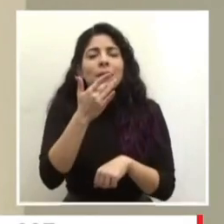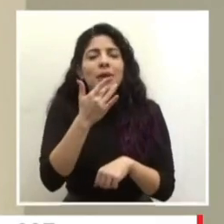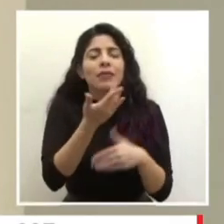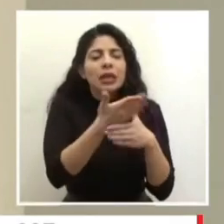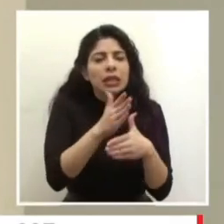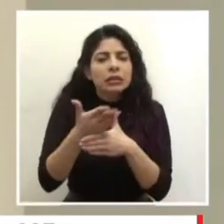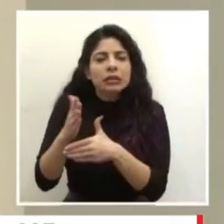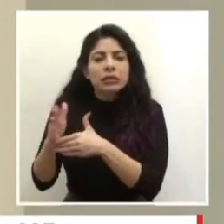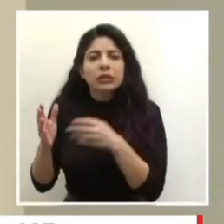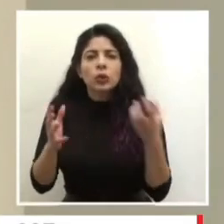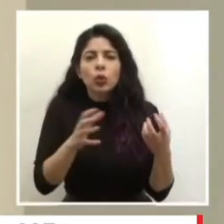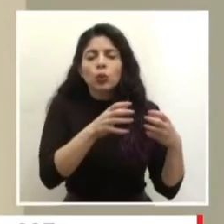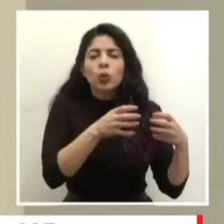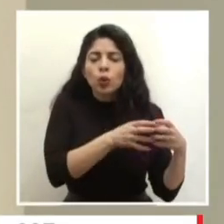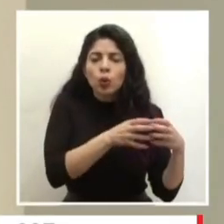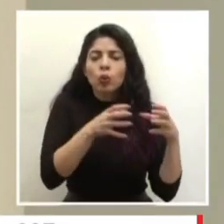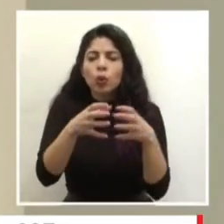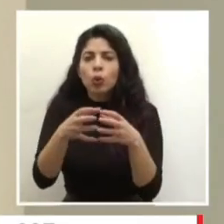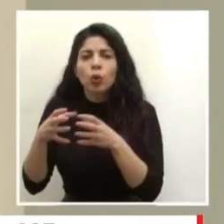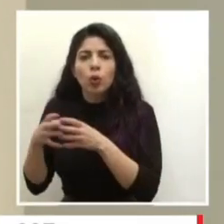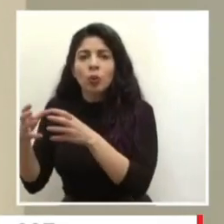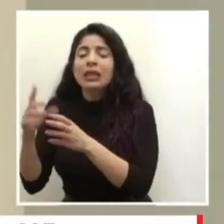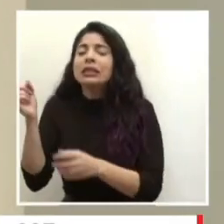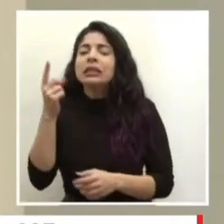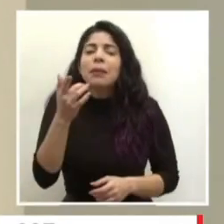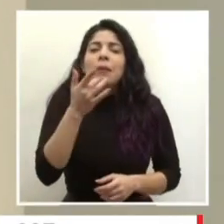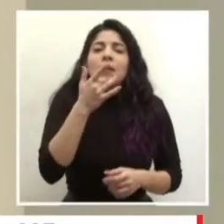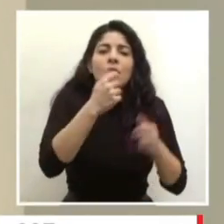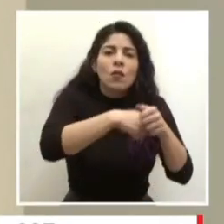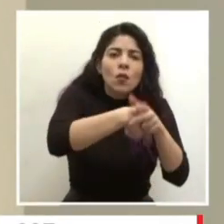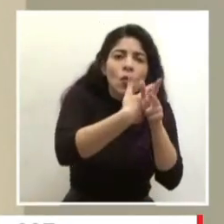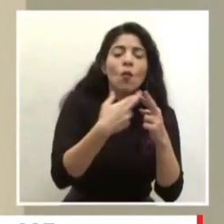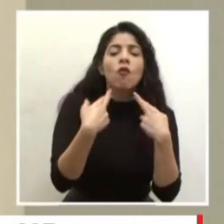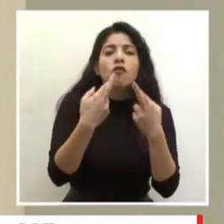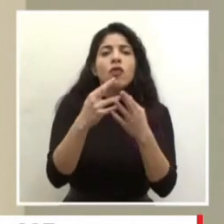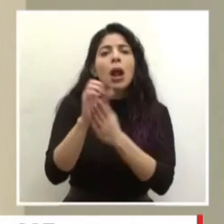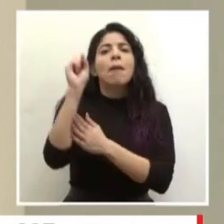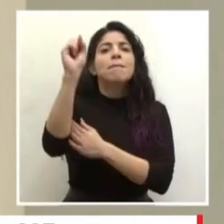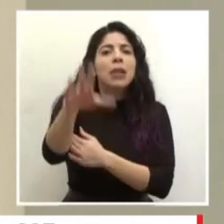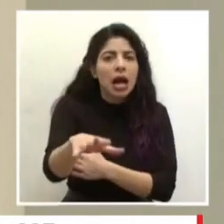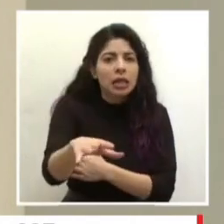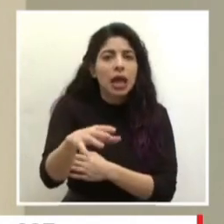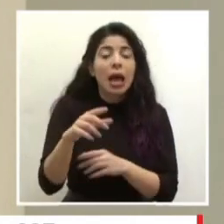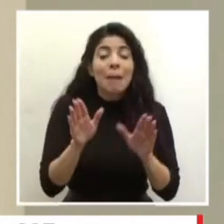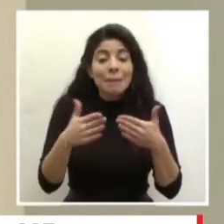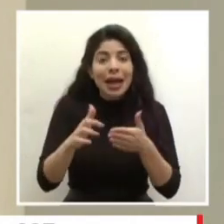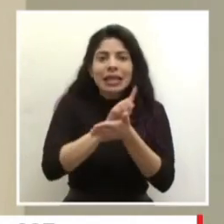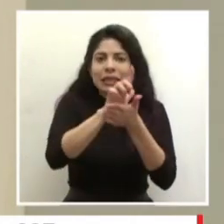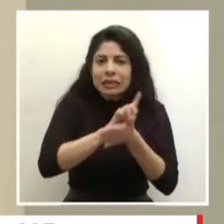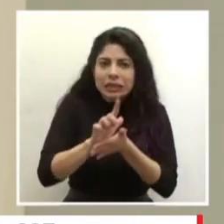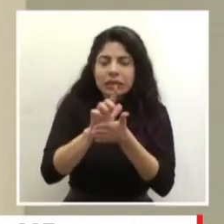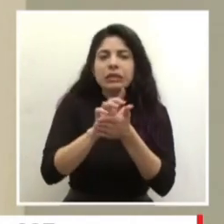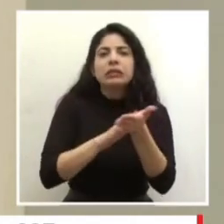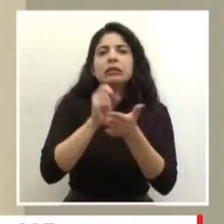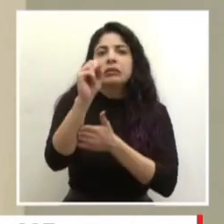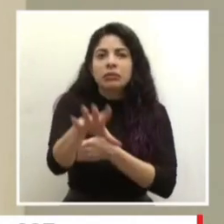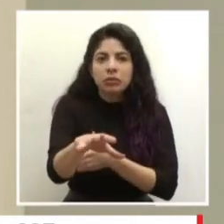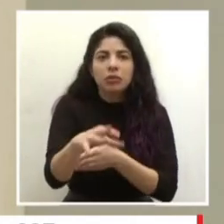que preferir la videollamada, la llamada, hacerle llegar el presentito, desinfectar el paquete también es importante,